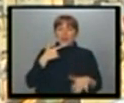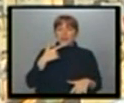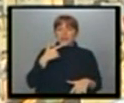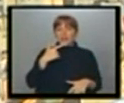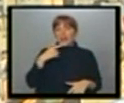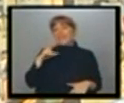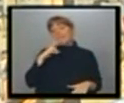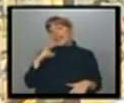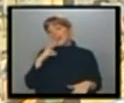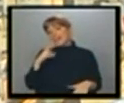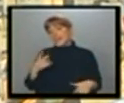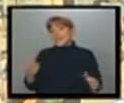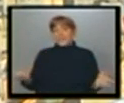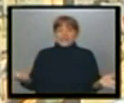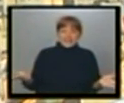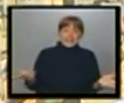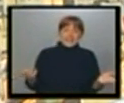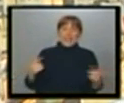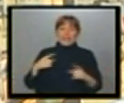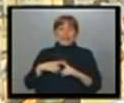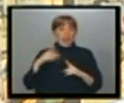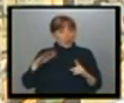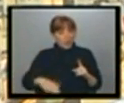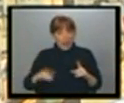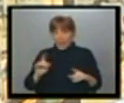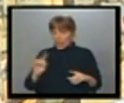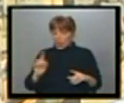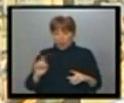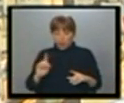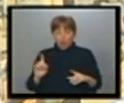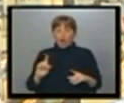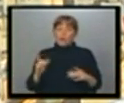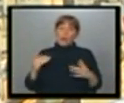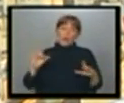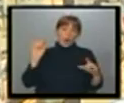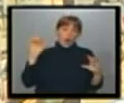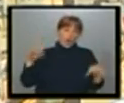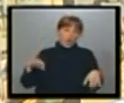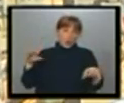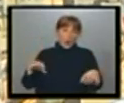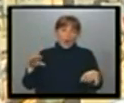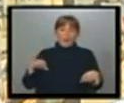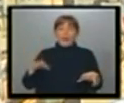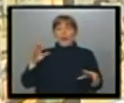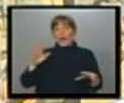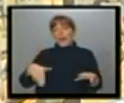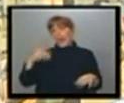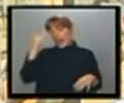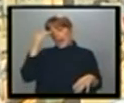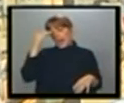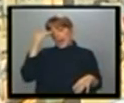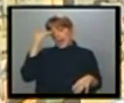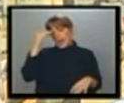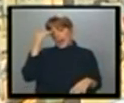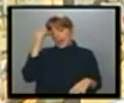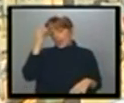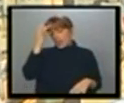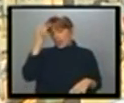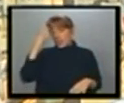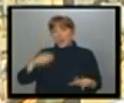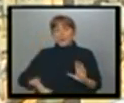día que no tendrá baja temperatura a pesar de la lluvia y de la inestabilidad. 12 y 15 en los extremos.